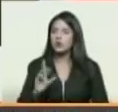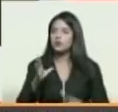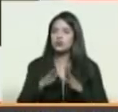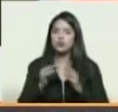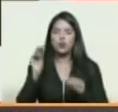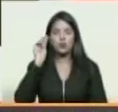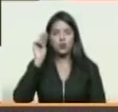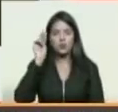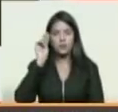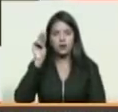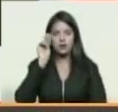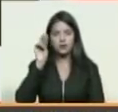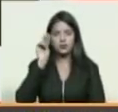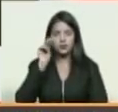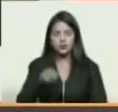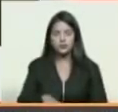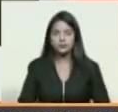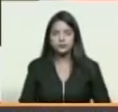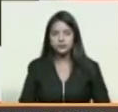y maestras